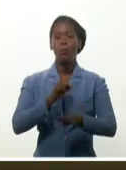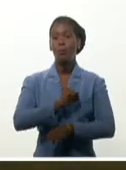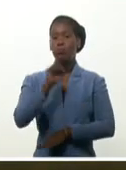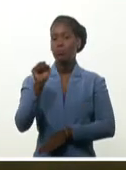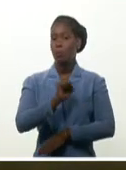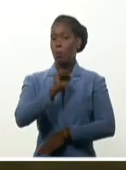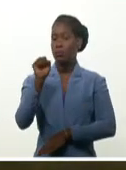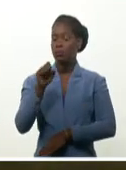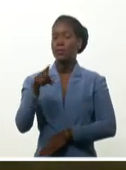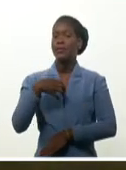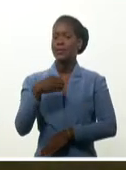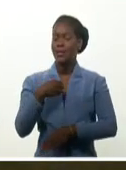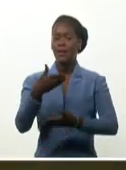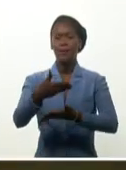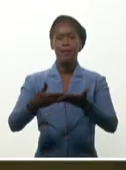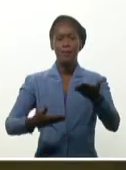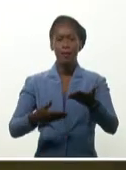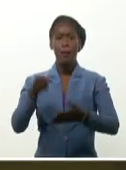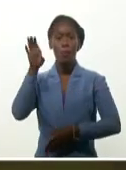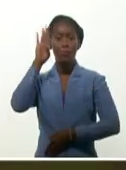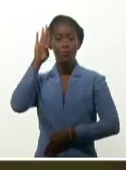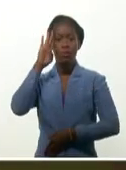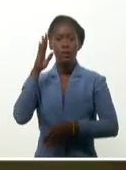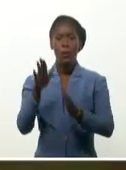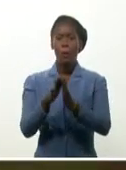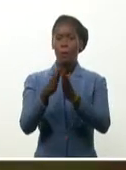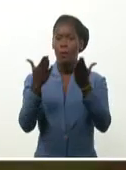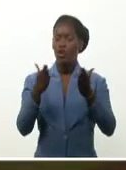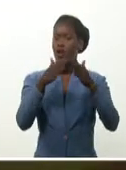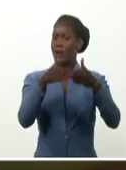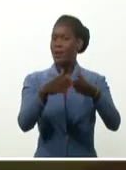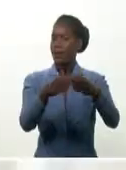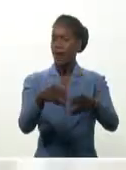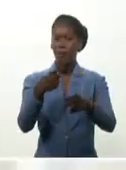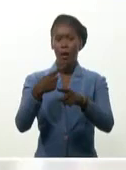publicaciones como Granma, Unión y las revistas Revolución y Cultura.